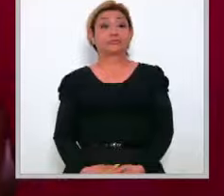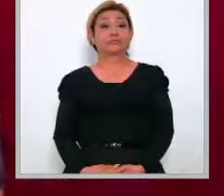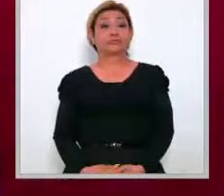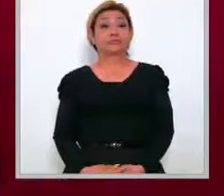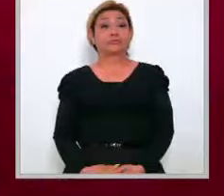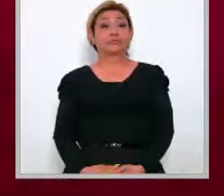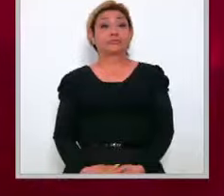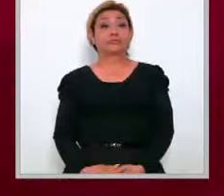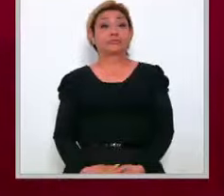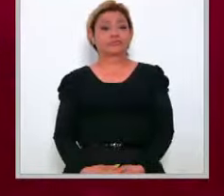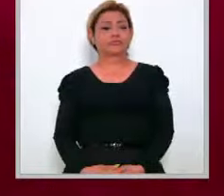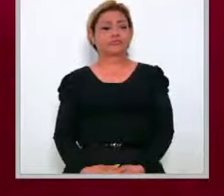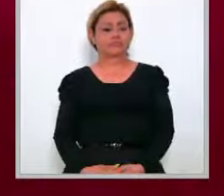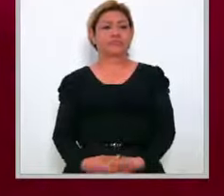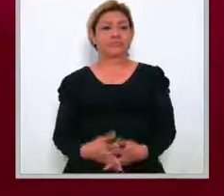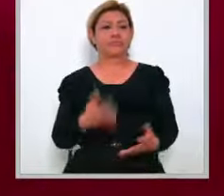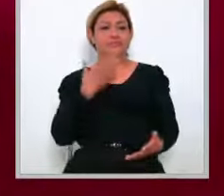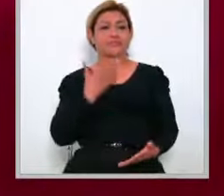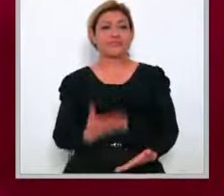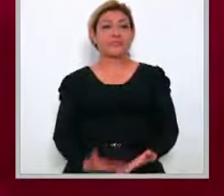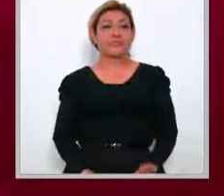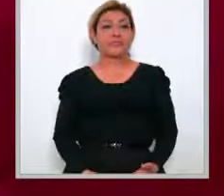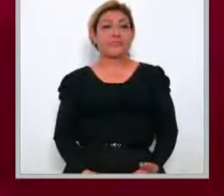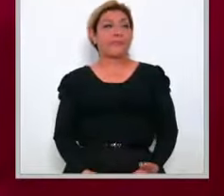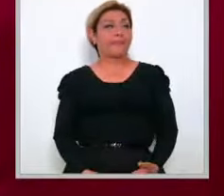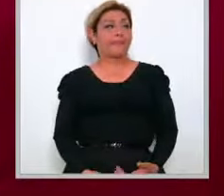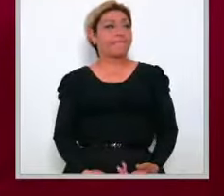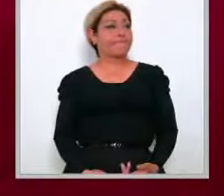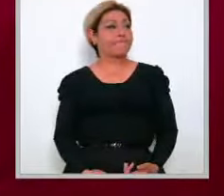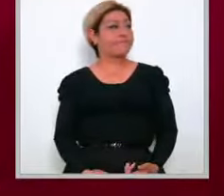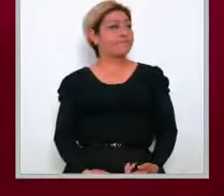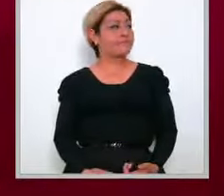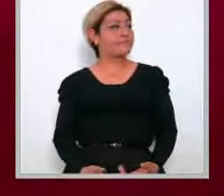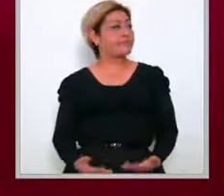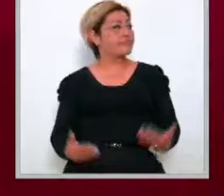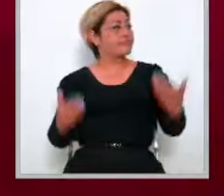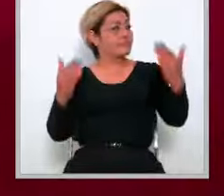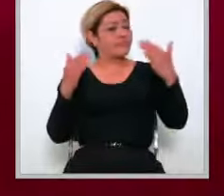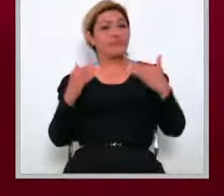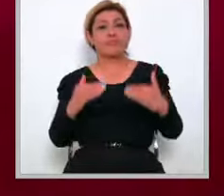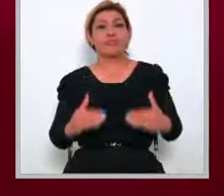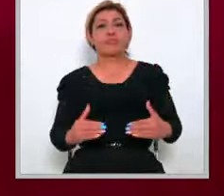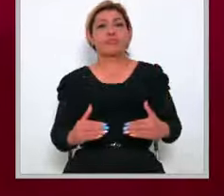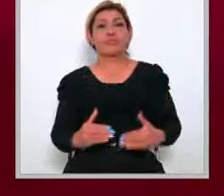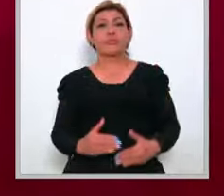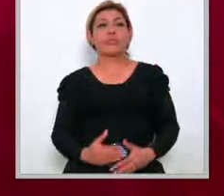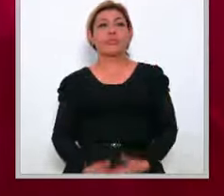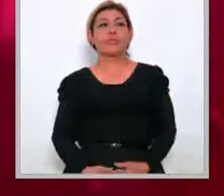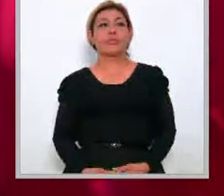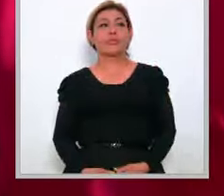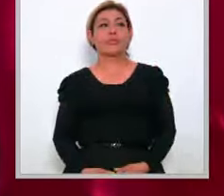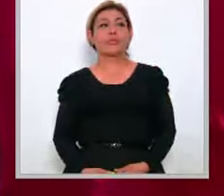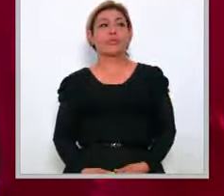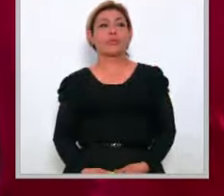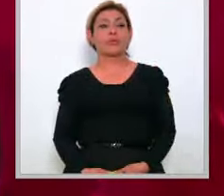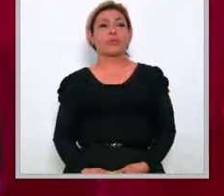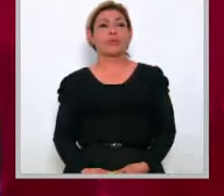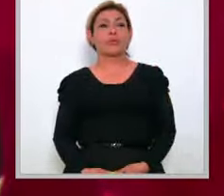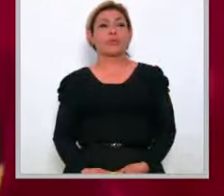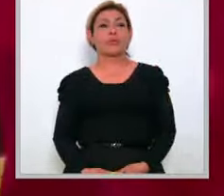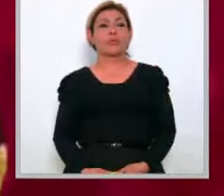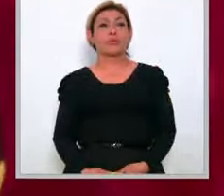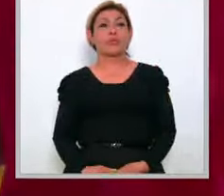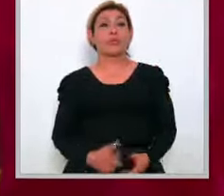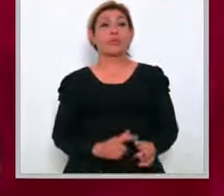vio y dice que lo hicieron muy bien, ¿verdad, Tachi? Muy bien, entonces, otro aplauso para